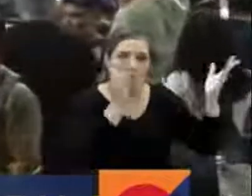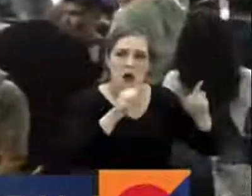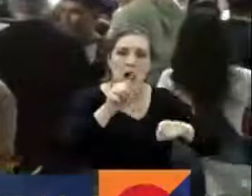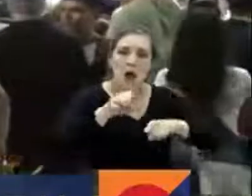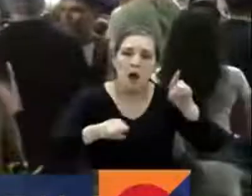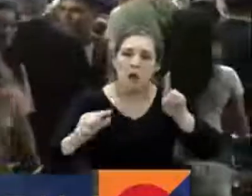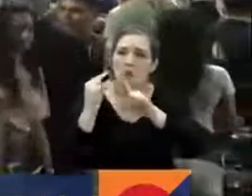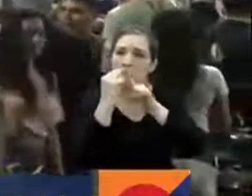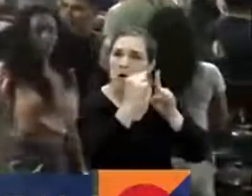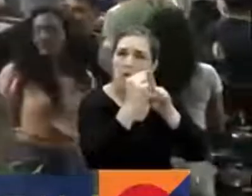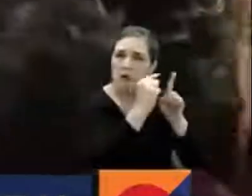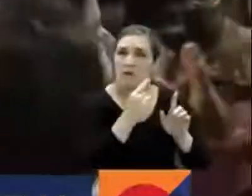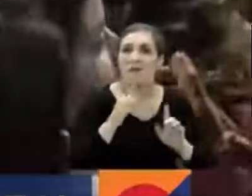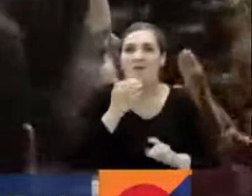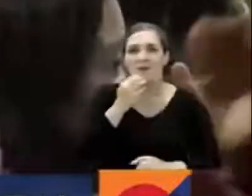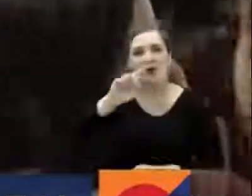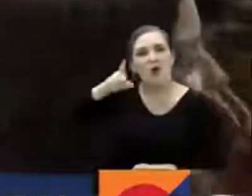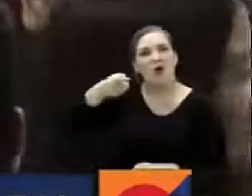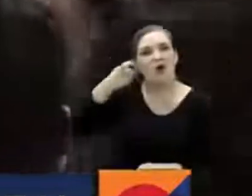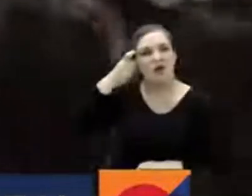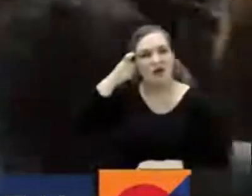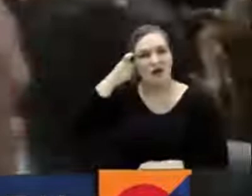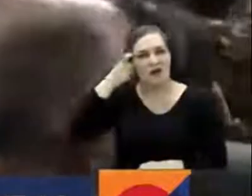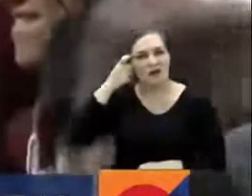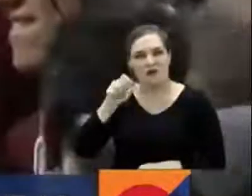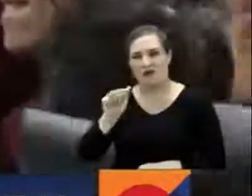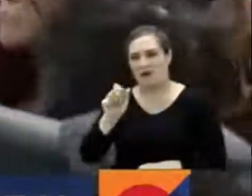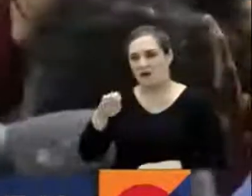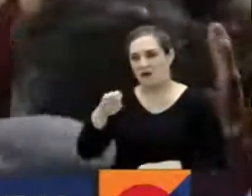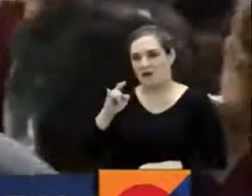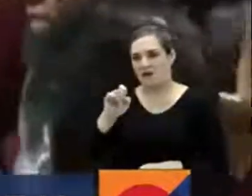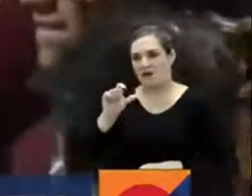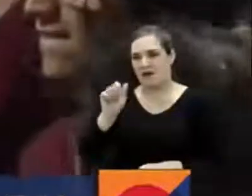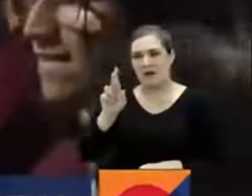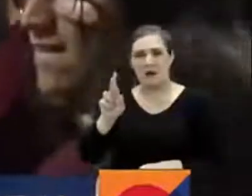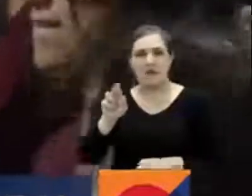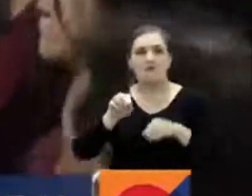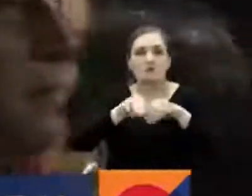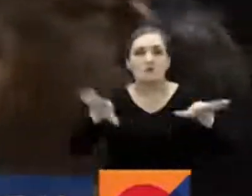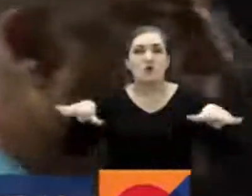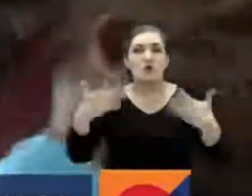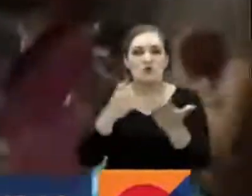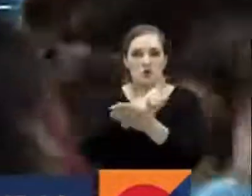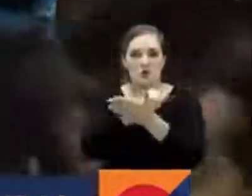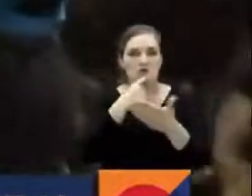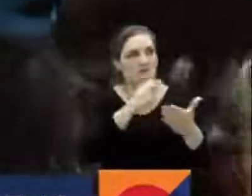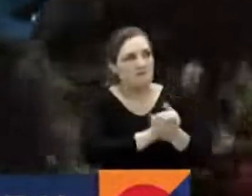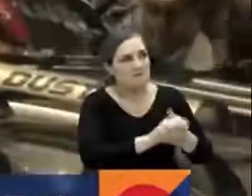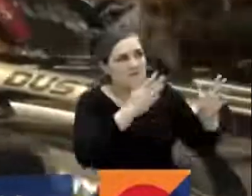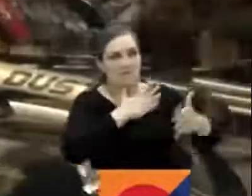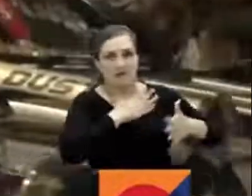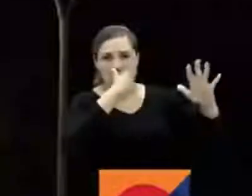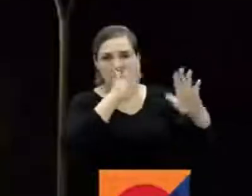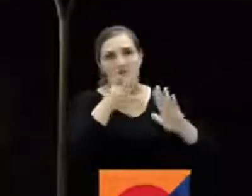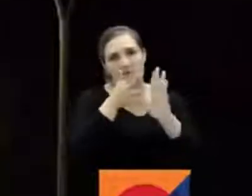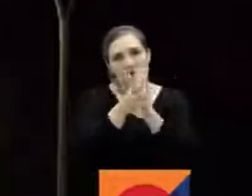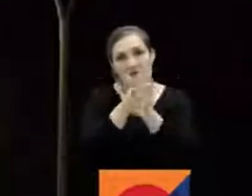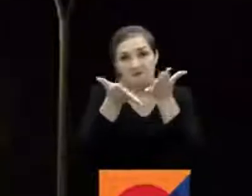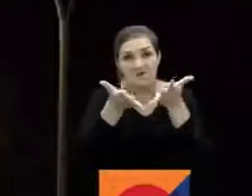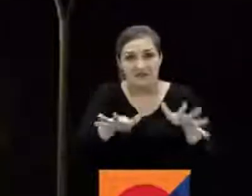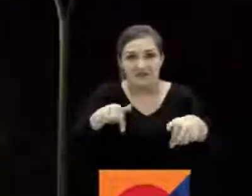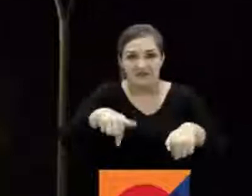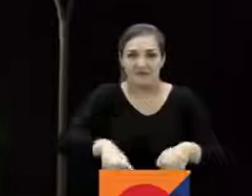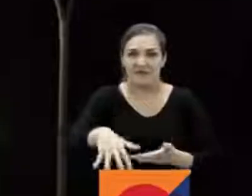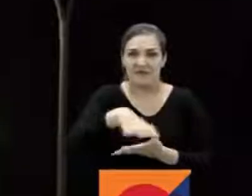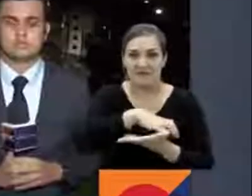Petro, como lo hizo el gobernador Mauricio Aguilar en su cuenta de Twitter. Es la información que reportamos a esta hora desde la capital de Santander. Continúen ustedes, compañeras,